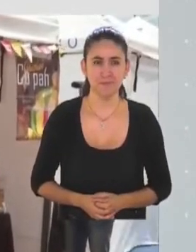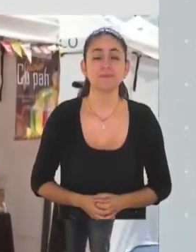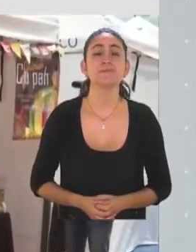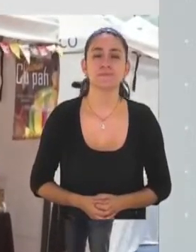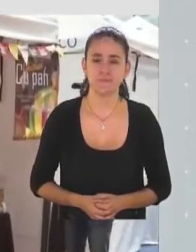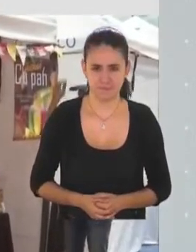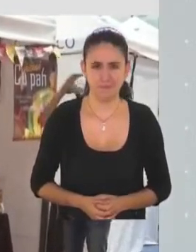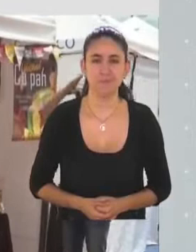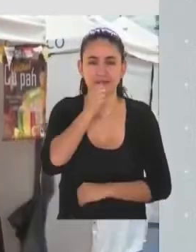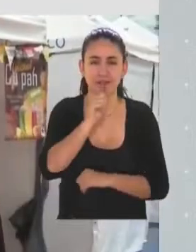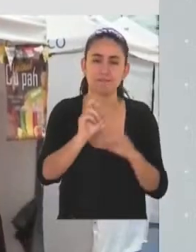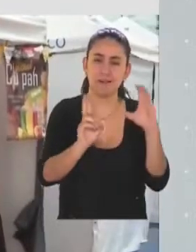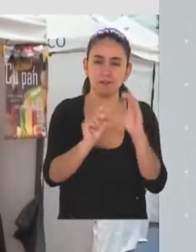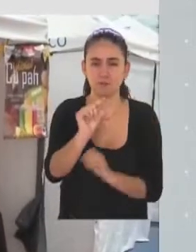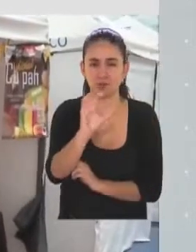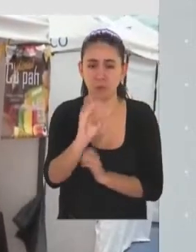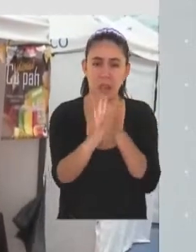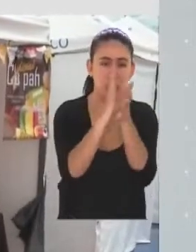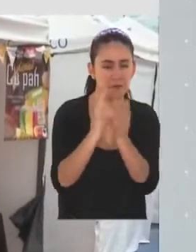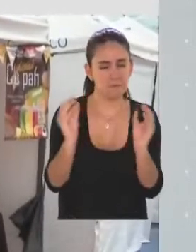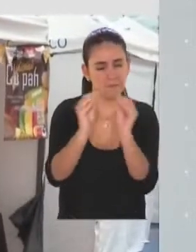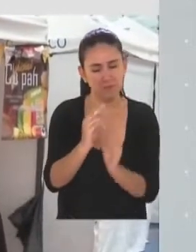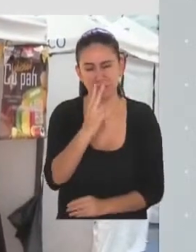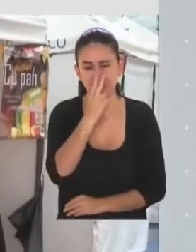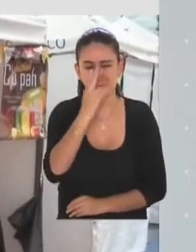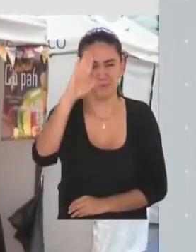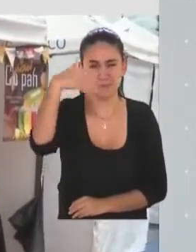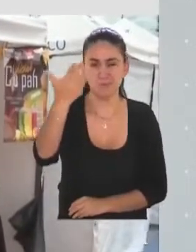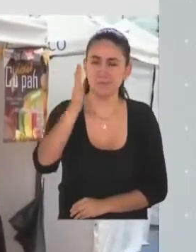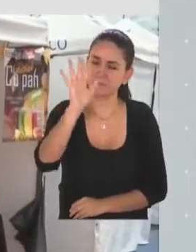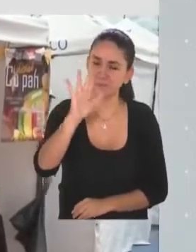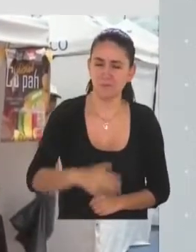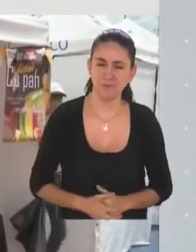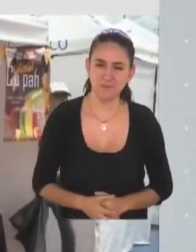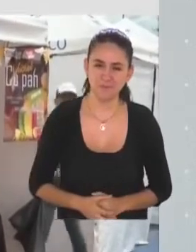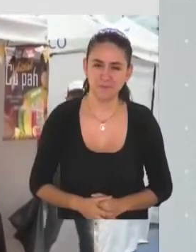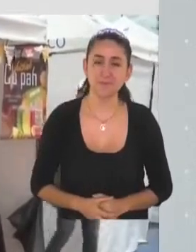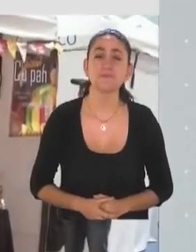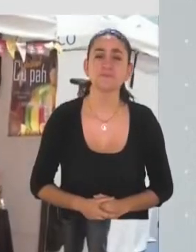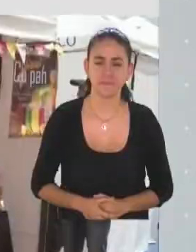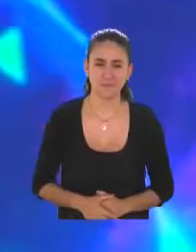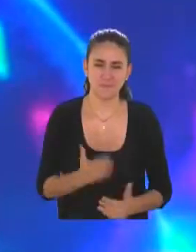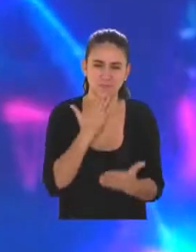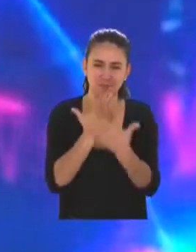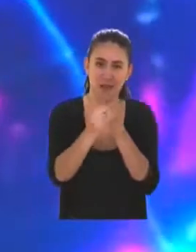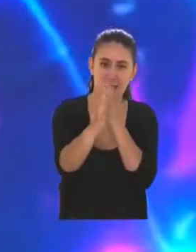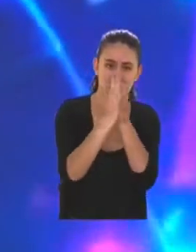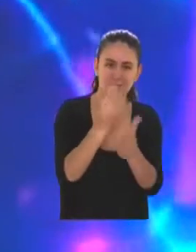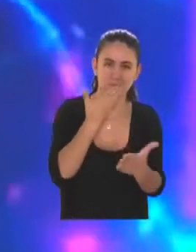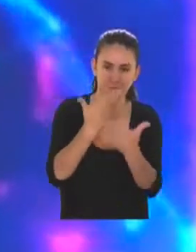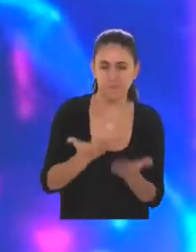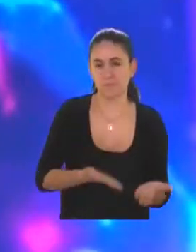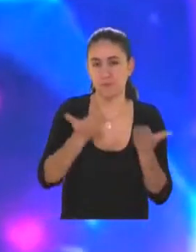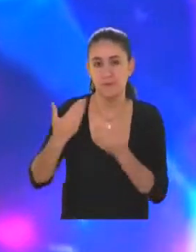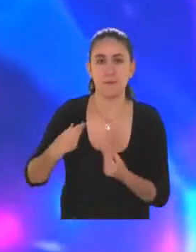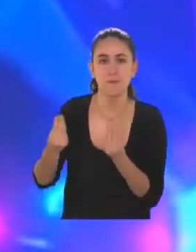Dani, buenas tardes, 2:20, informados, nos vemos en una próxima. Dani, continúa con más información, chao. Chao, Felipe, muchísimas gracias. Y en nuestra reacción nos